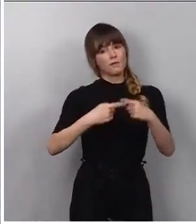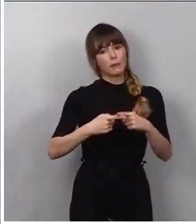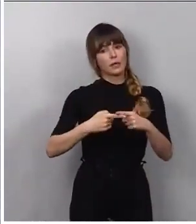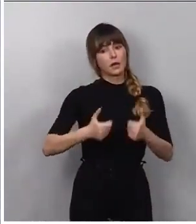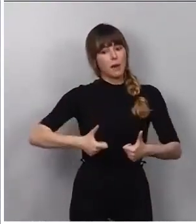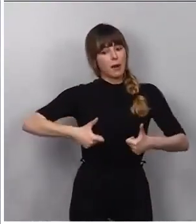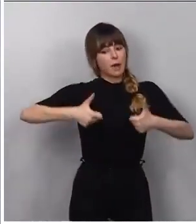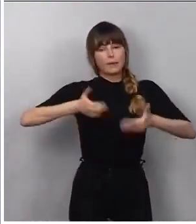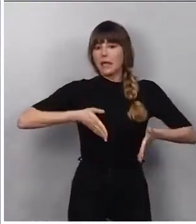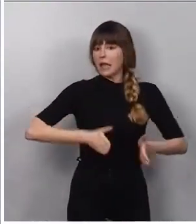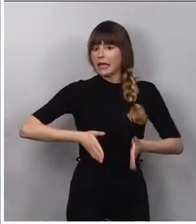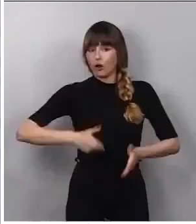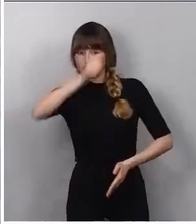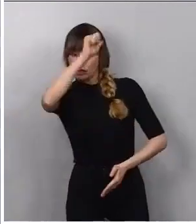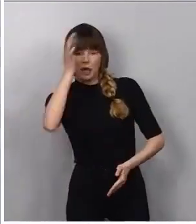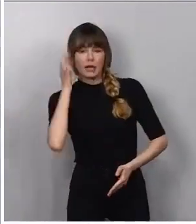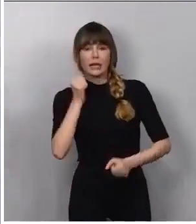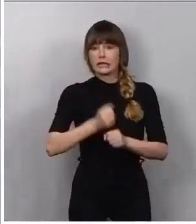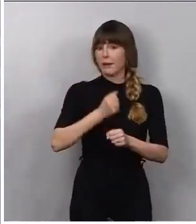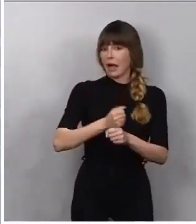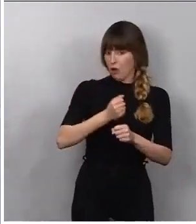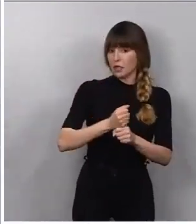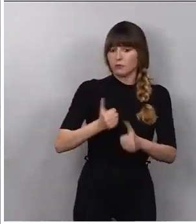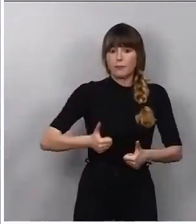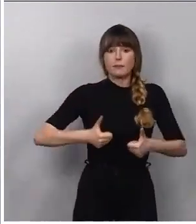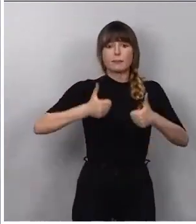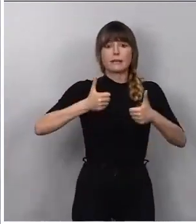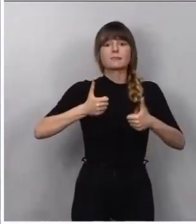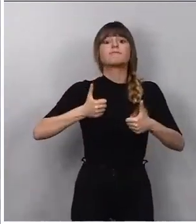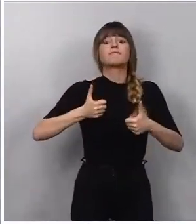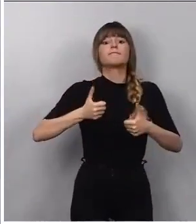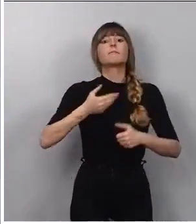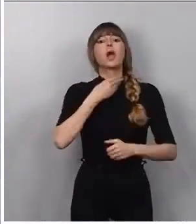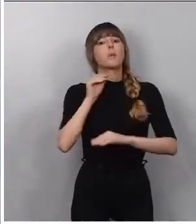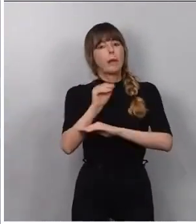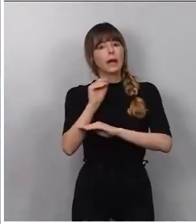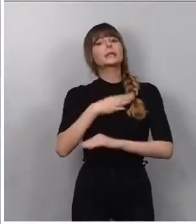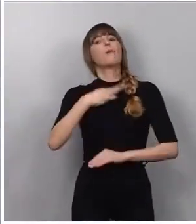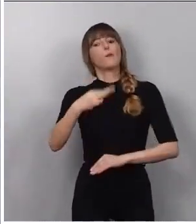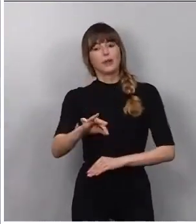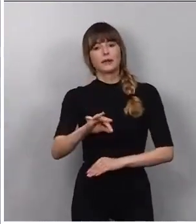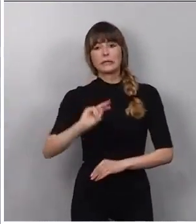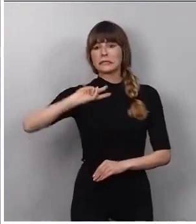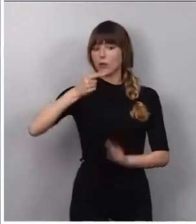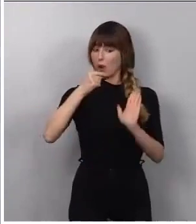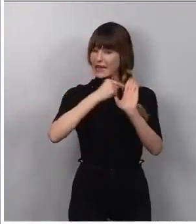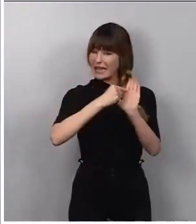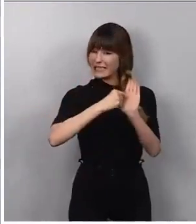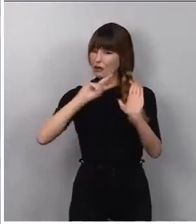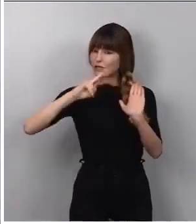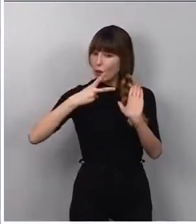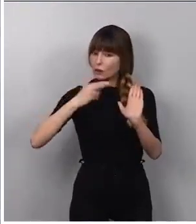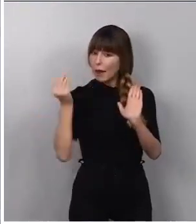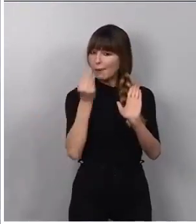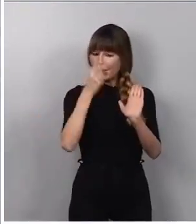más hijos e hijas de trabajadores y trabajadoras puedan acceder a estas becas el el segundo requisito la segunda mejora que